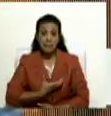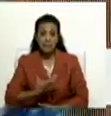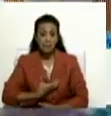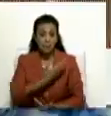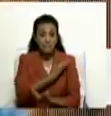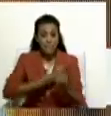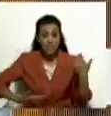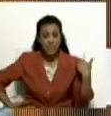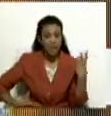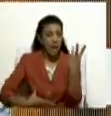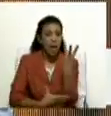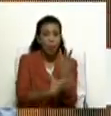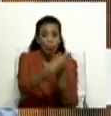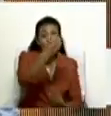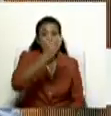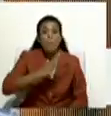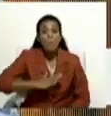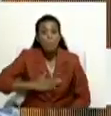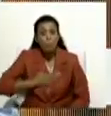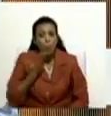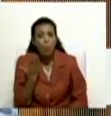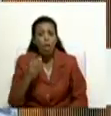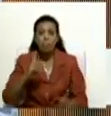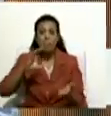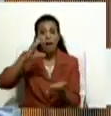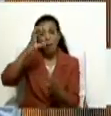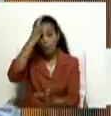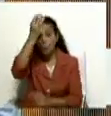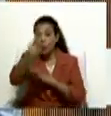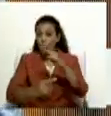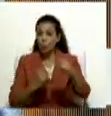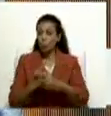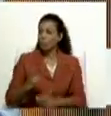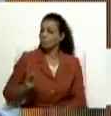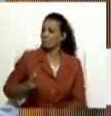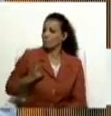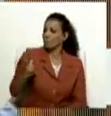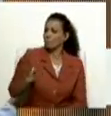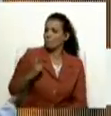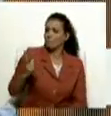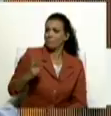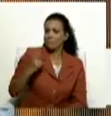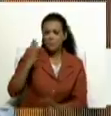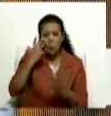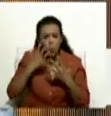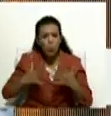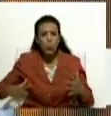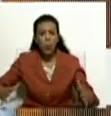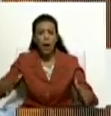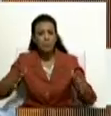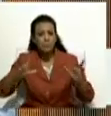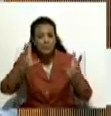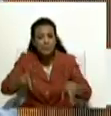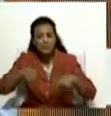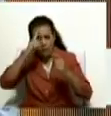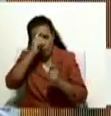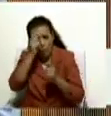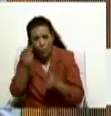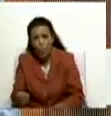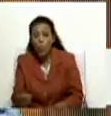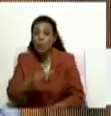presidente hoy es posible que Puerto cabello se vista de júbilo y vea reivindicado su